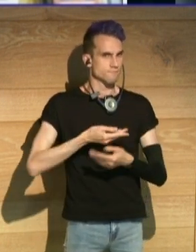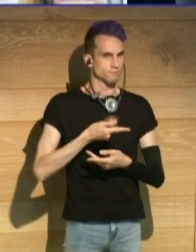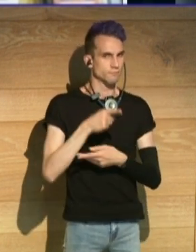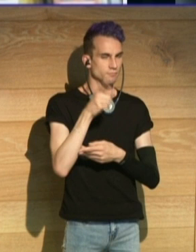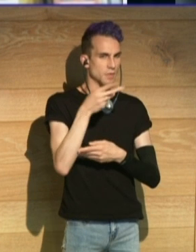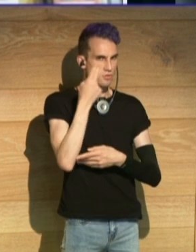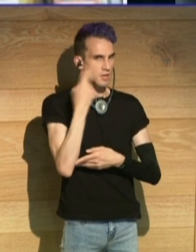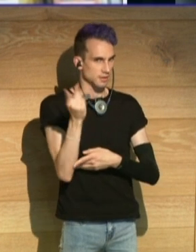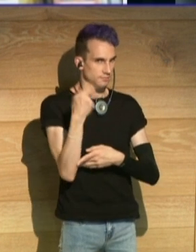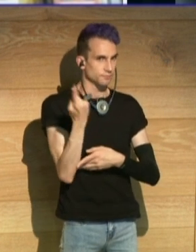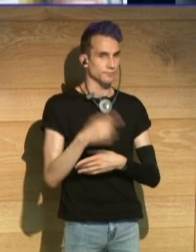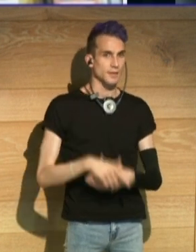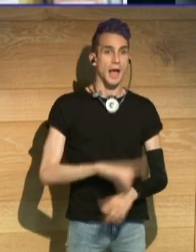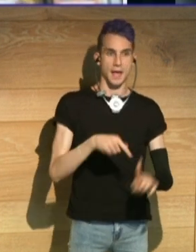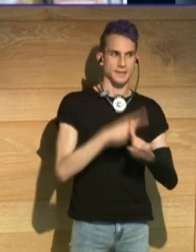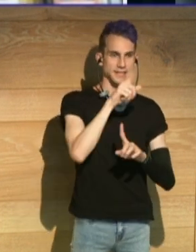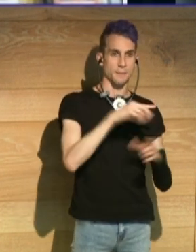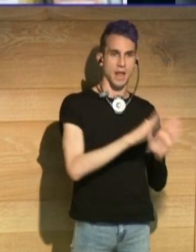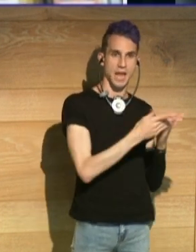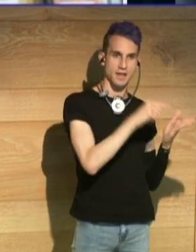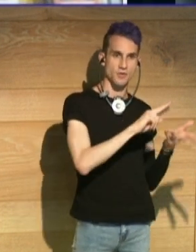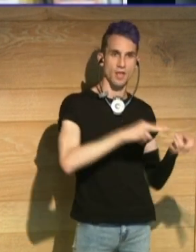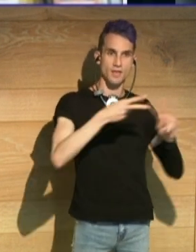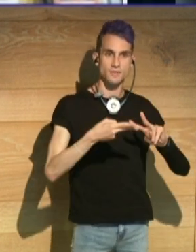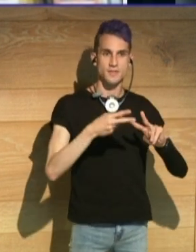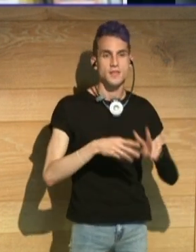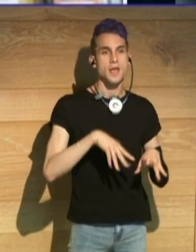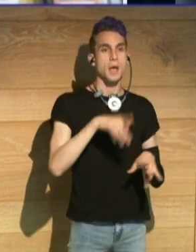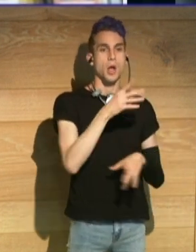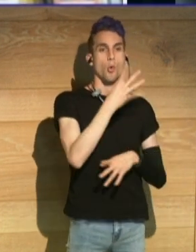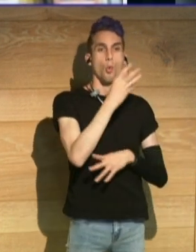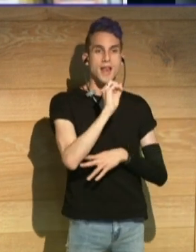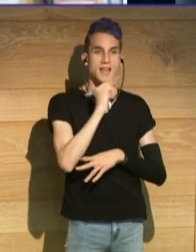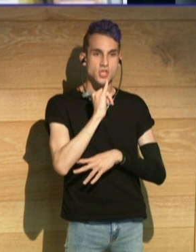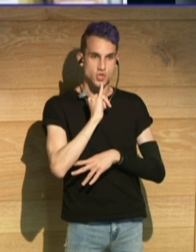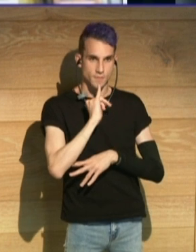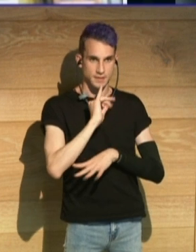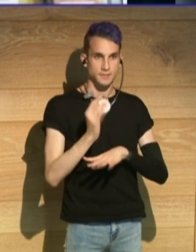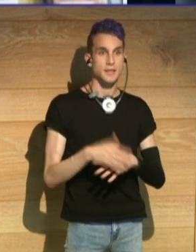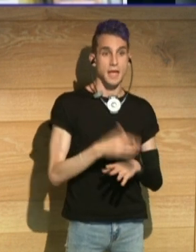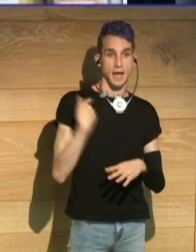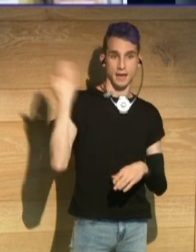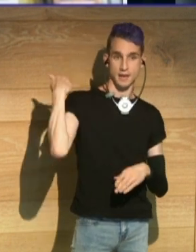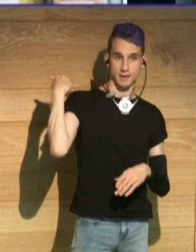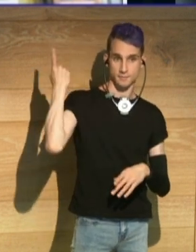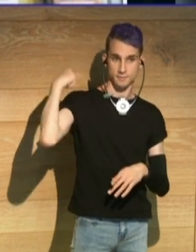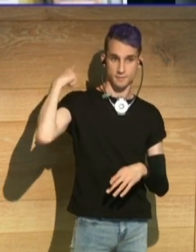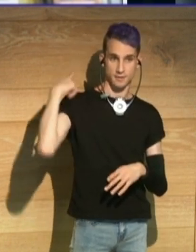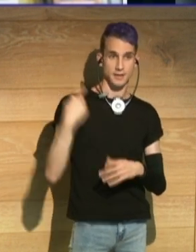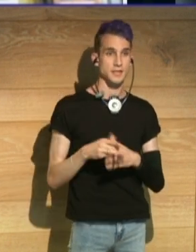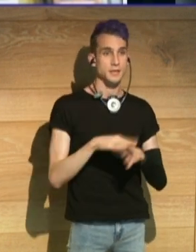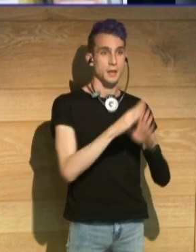40 idiomas. Aquí vemos algunas ediciones extranjeras. Aquí a mis espaldas son tan solo unas